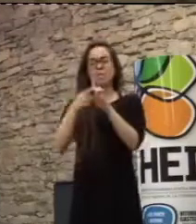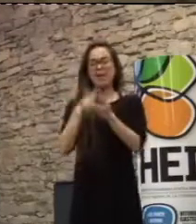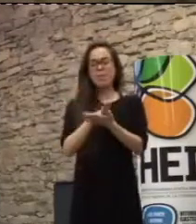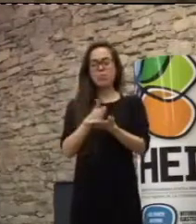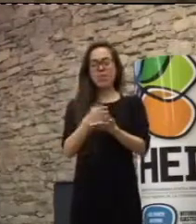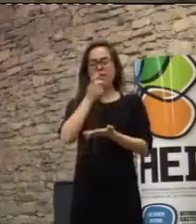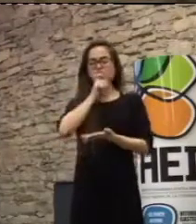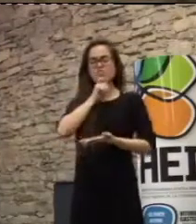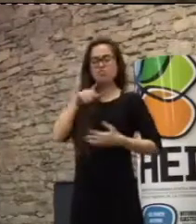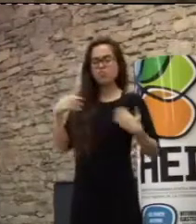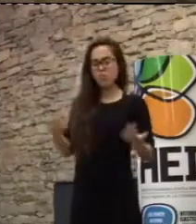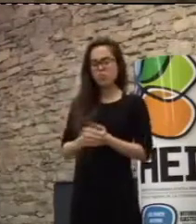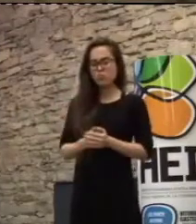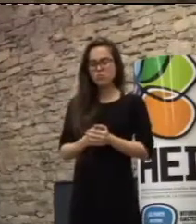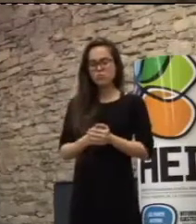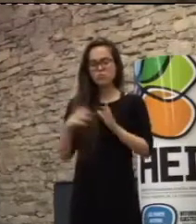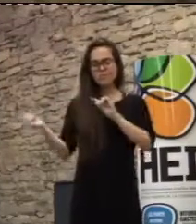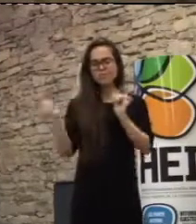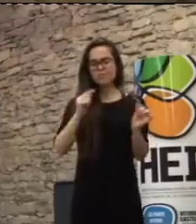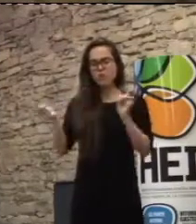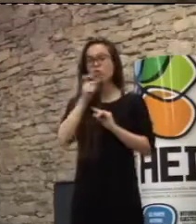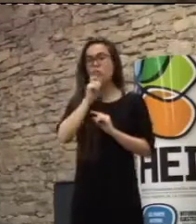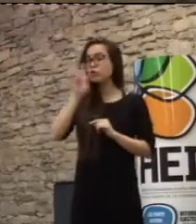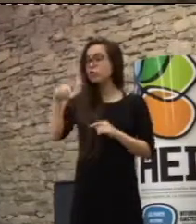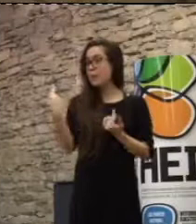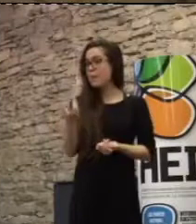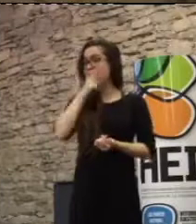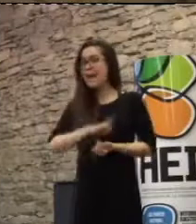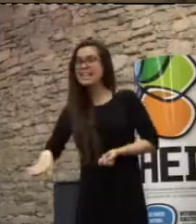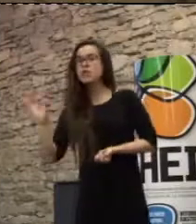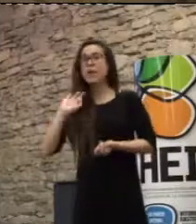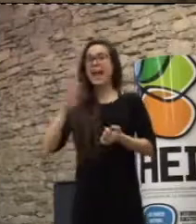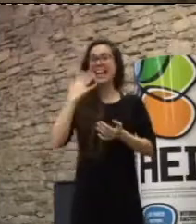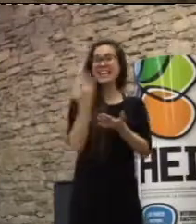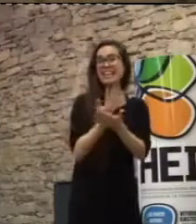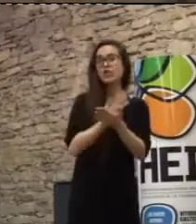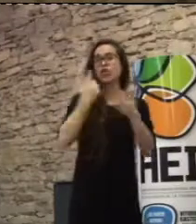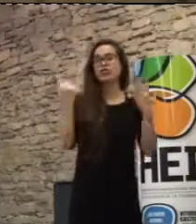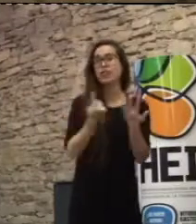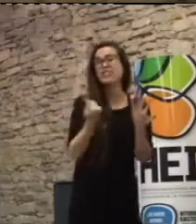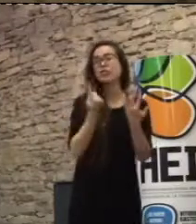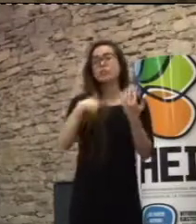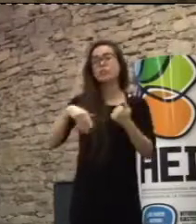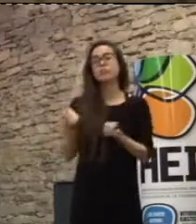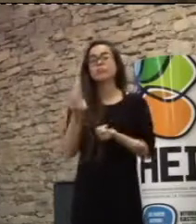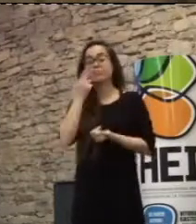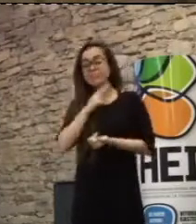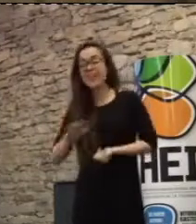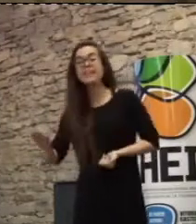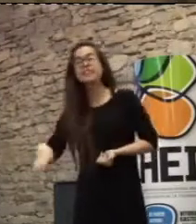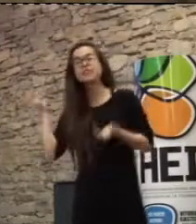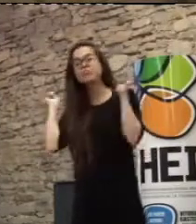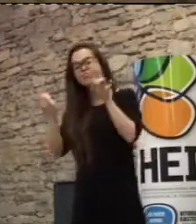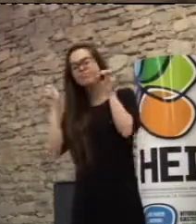deliberar y para niños para alumnos de quinto y sexto de primaria realizaremos un taller en los centros educativos para que